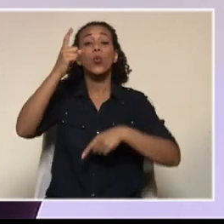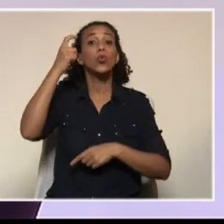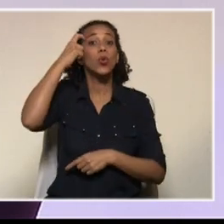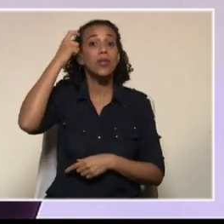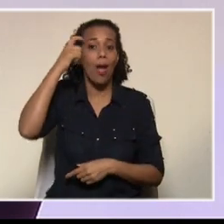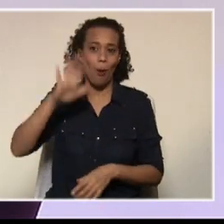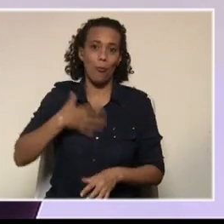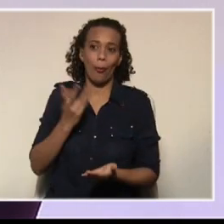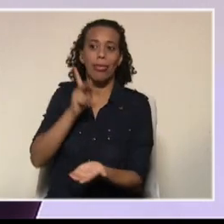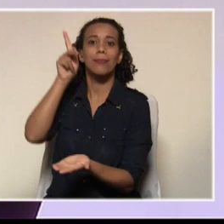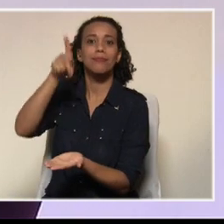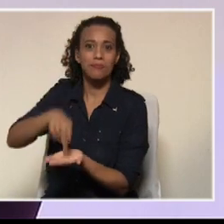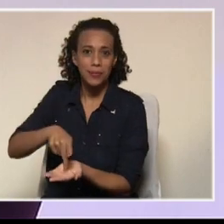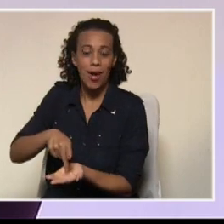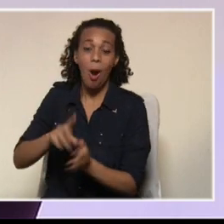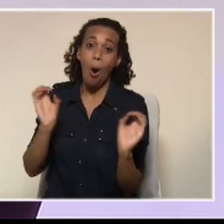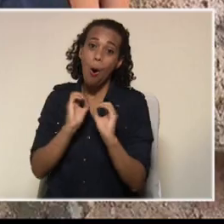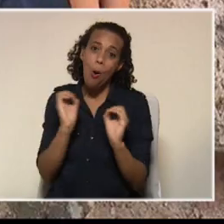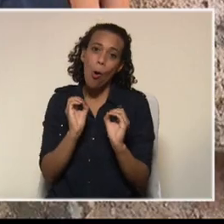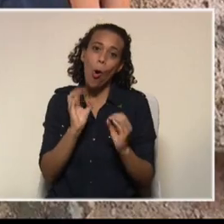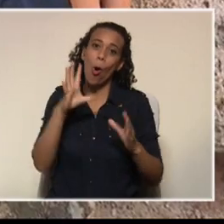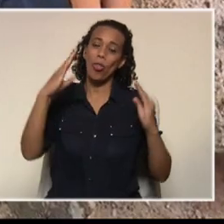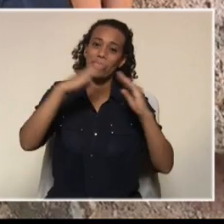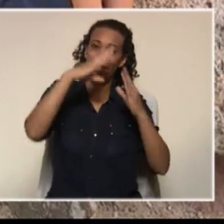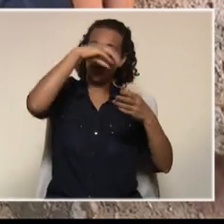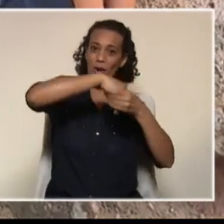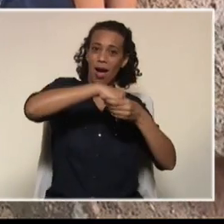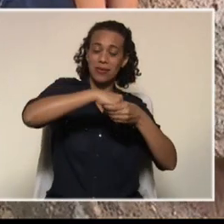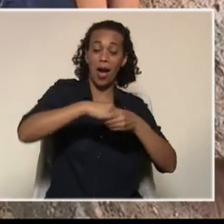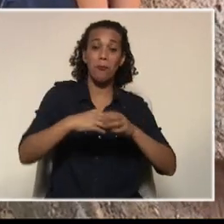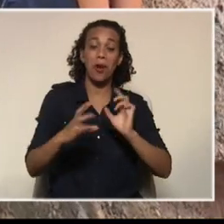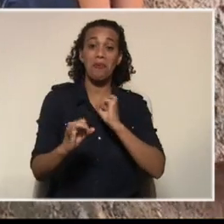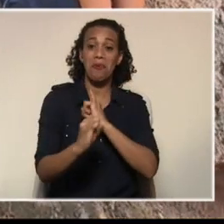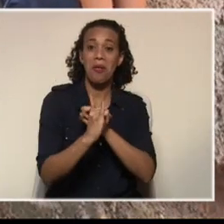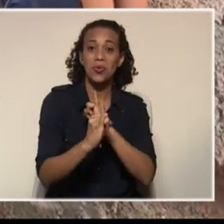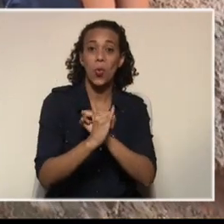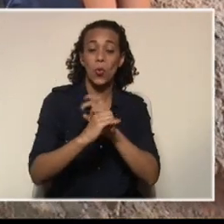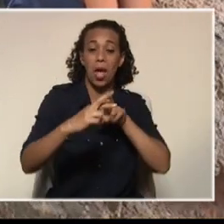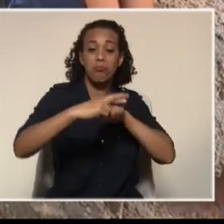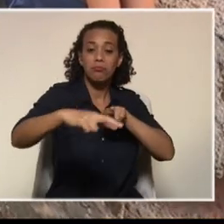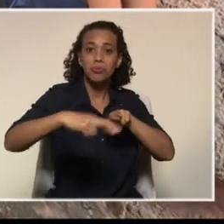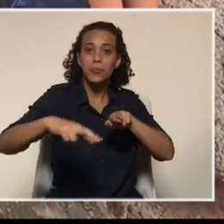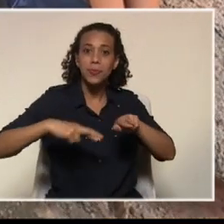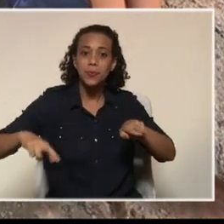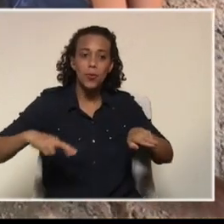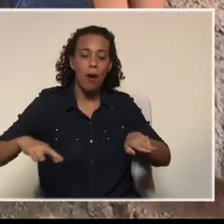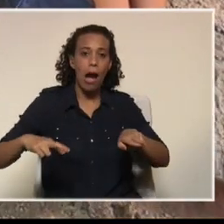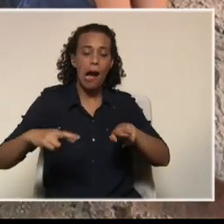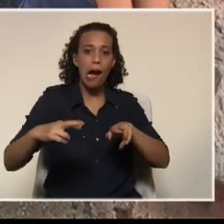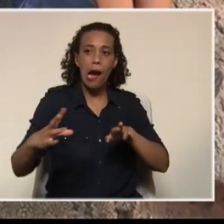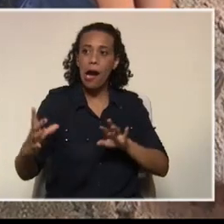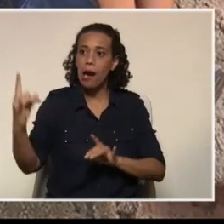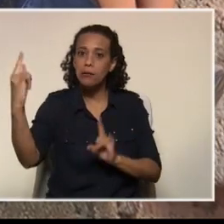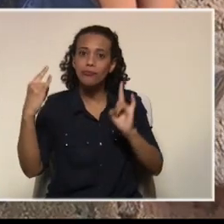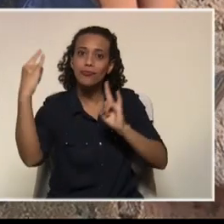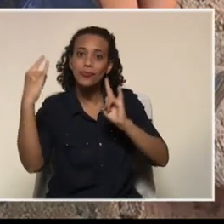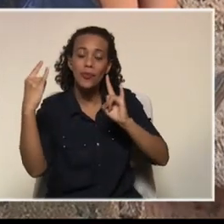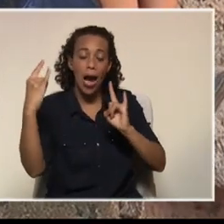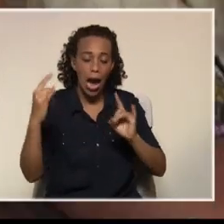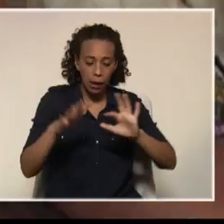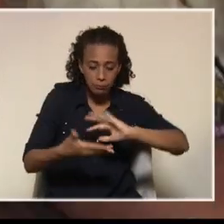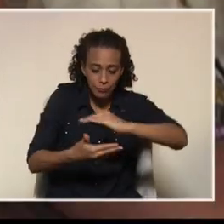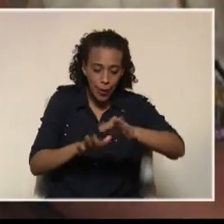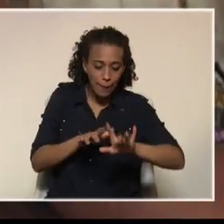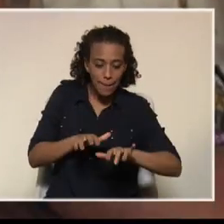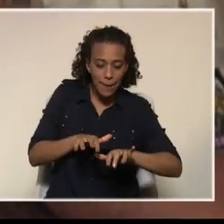una plataforma que se puede dar la información a través de la red, a través de la web, pero los estudiantes o los participantes tienen